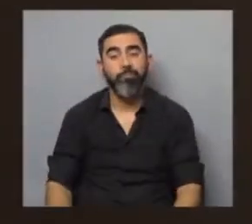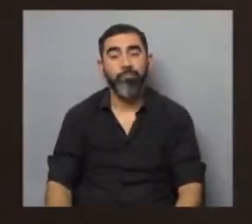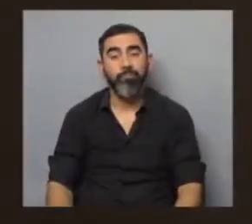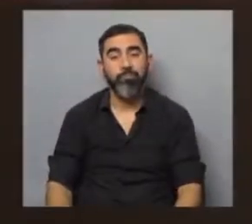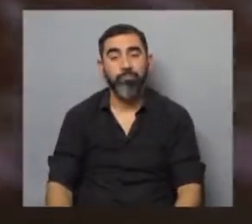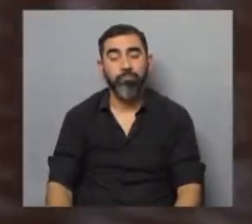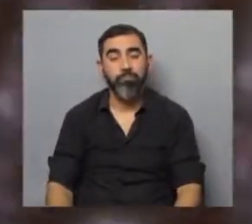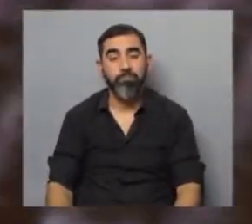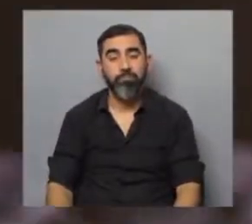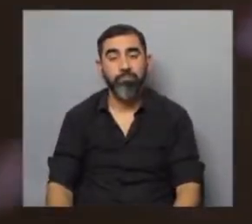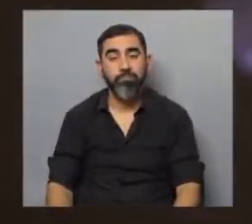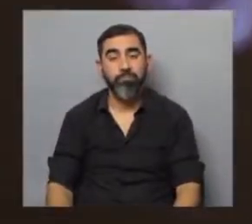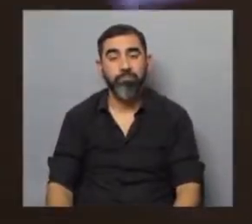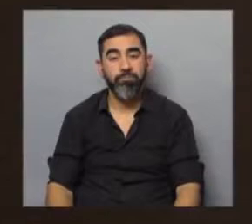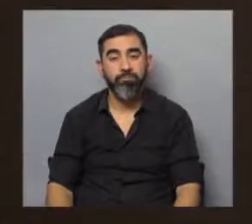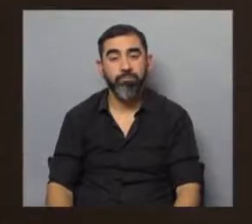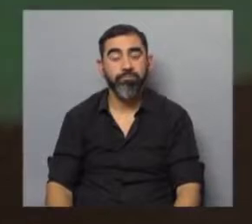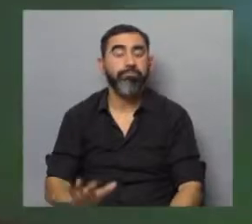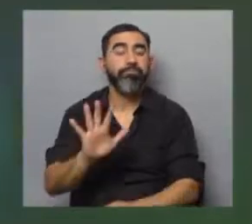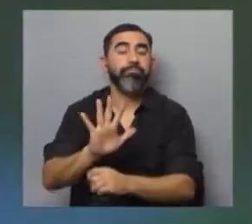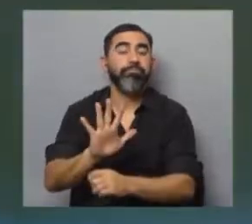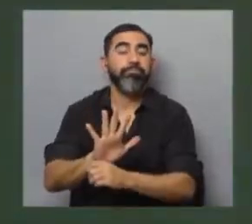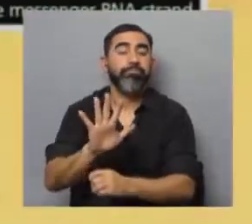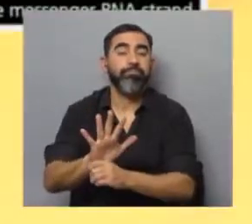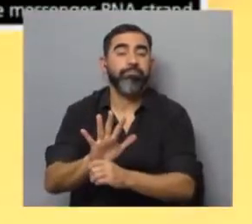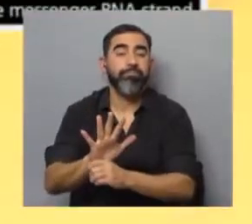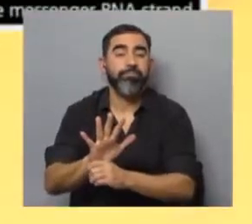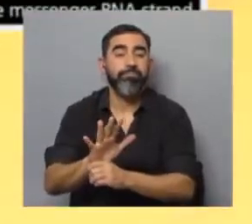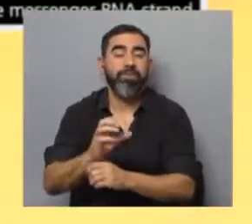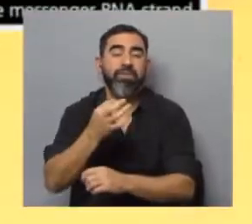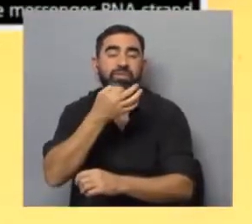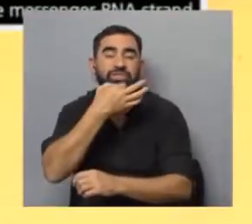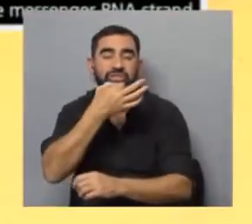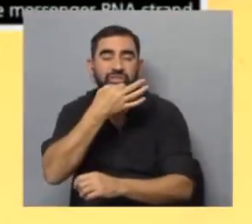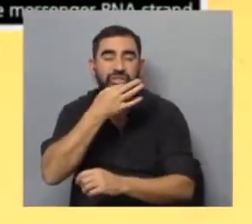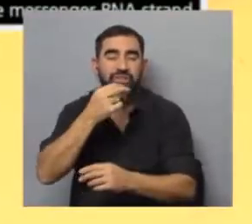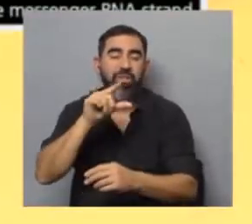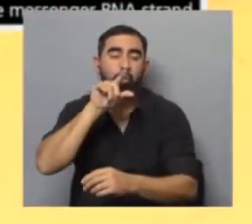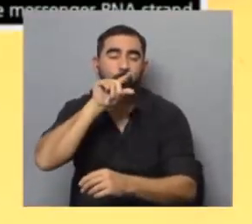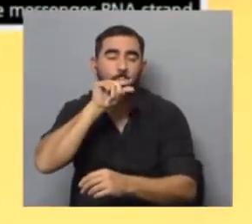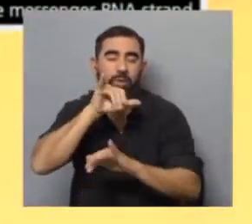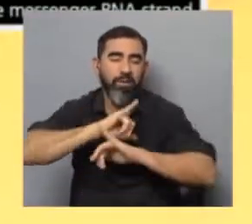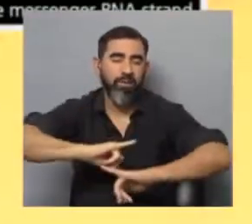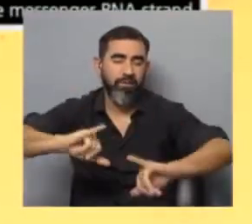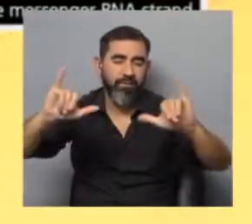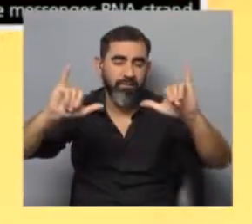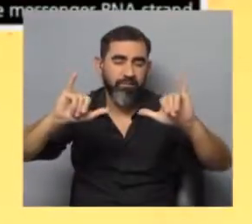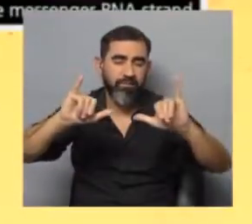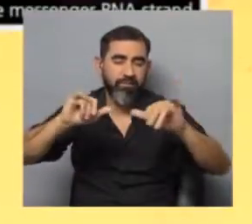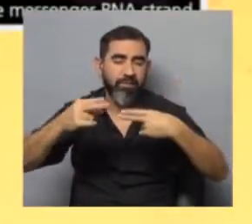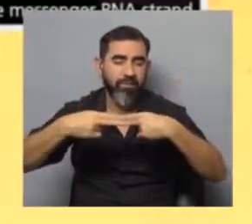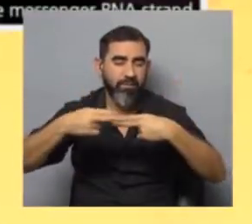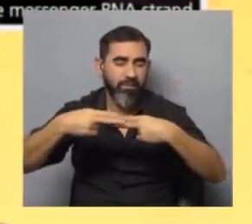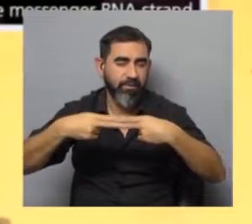En realidad surgió como un chiste en la red social Twitter, no sé,